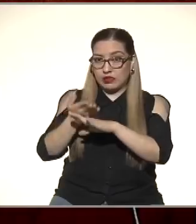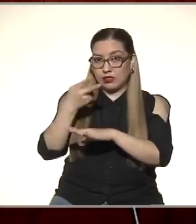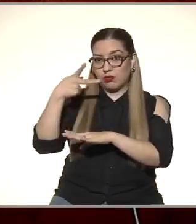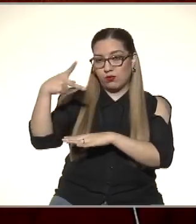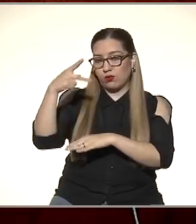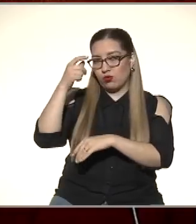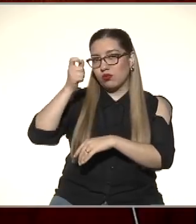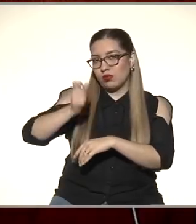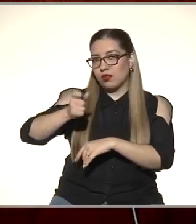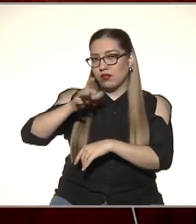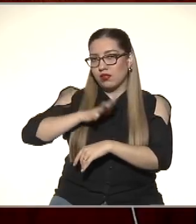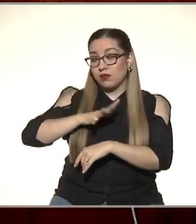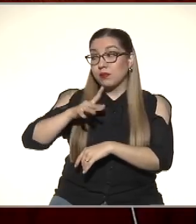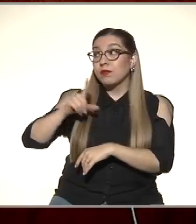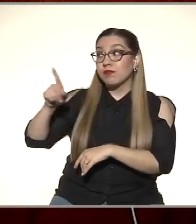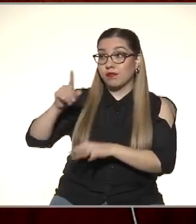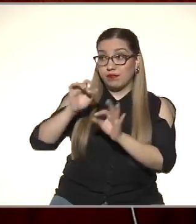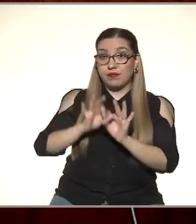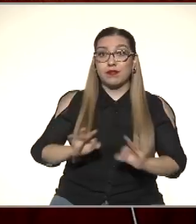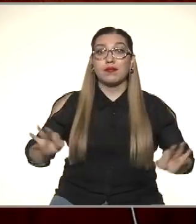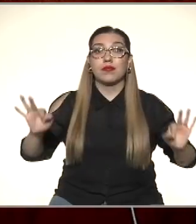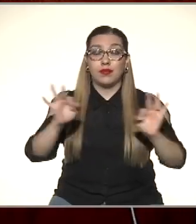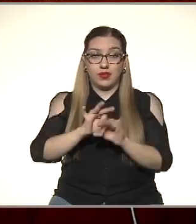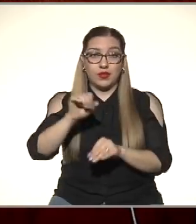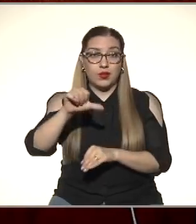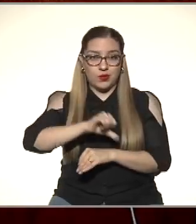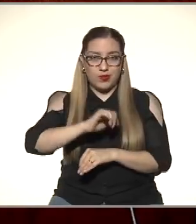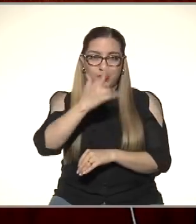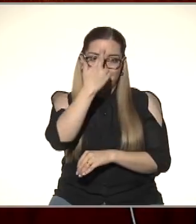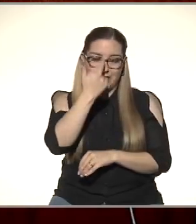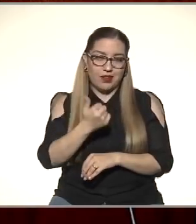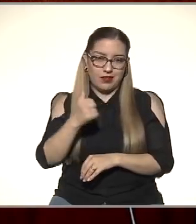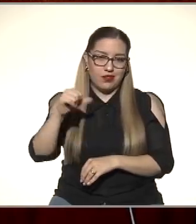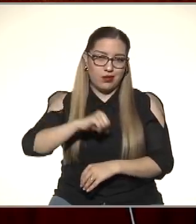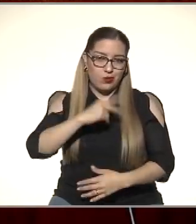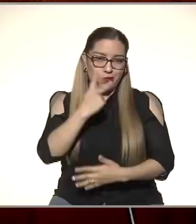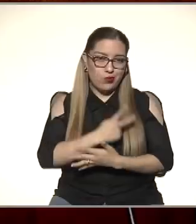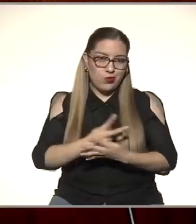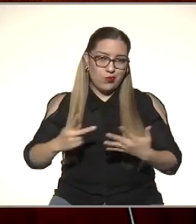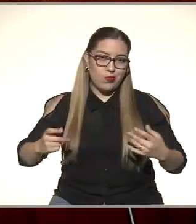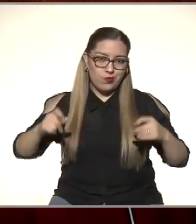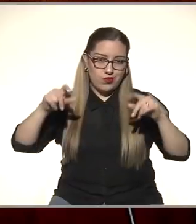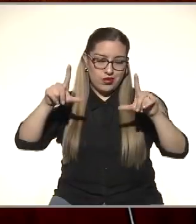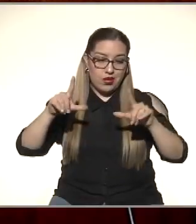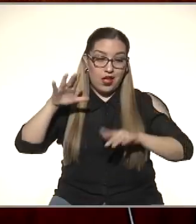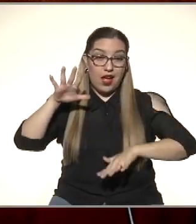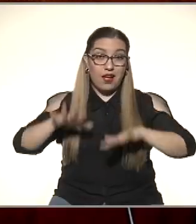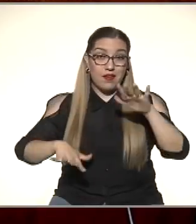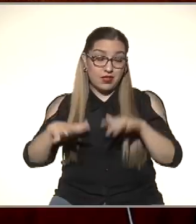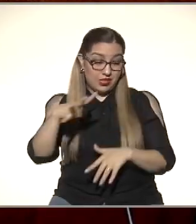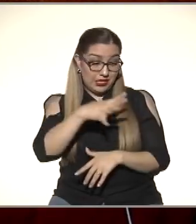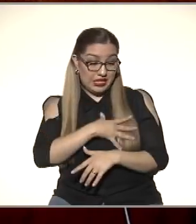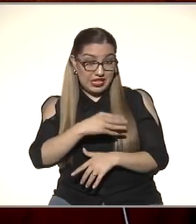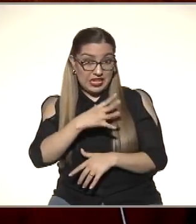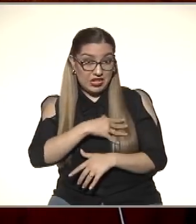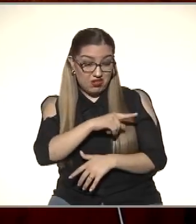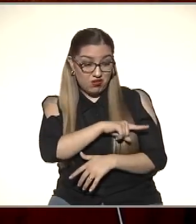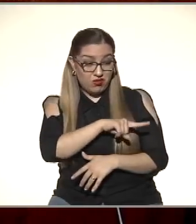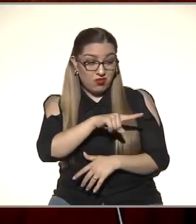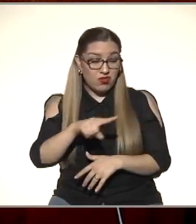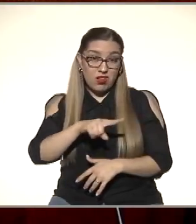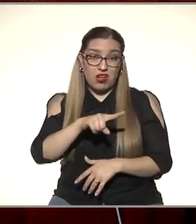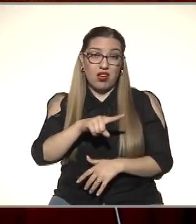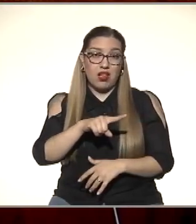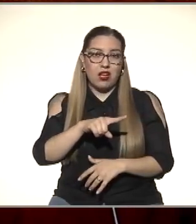decir ¿No? una cosa importantísima, que es justo la razón de este programa, que muchas veces se utiliza a los hijos para castigar a